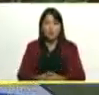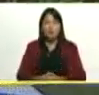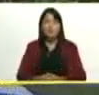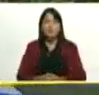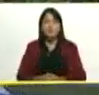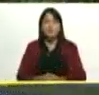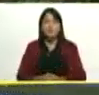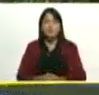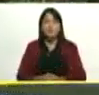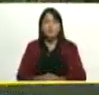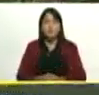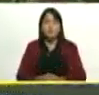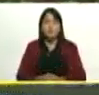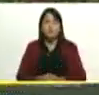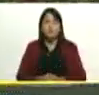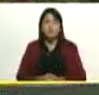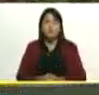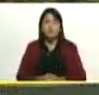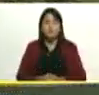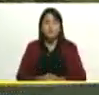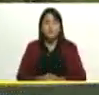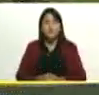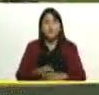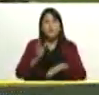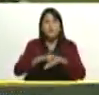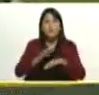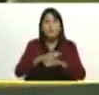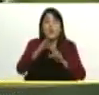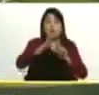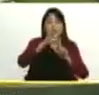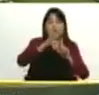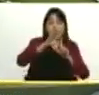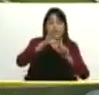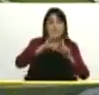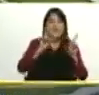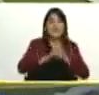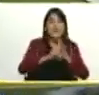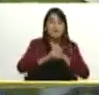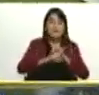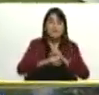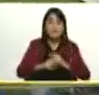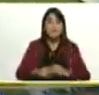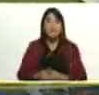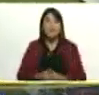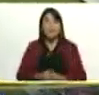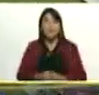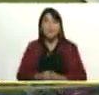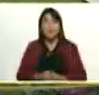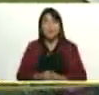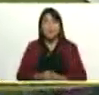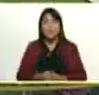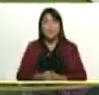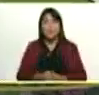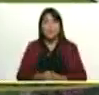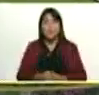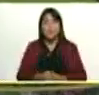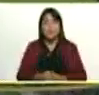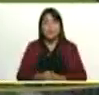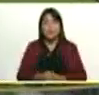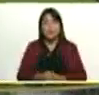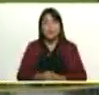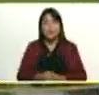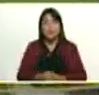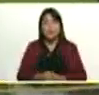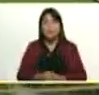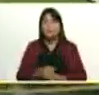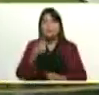Cuando se dice que el cambio climático o la emergencia climática que ha llegado con el cambio climático, lo que va a tender